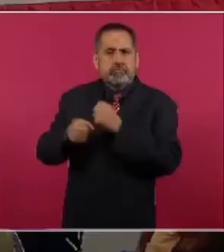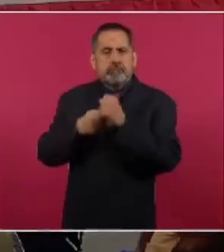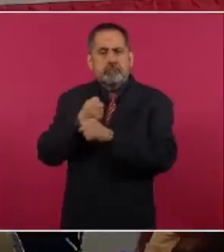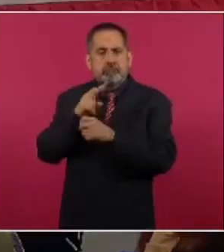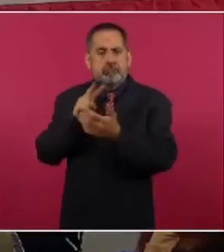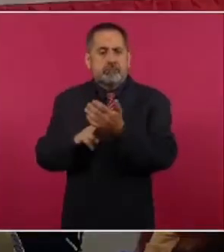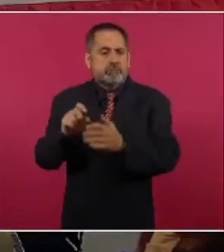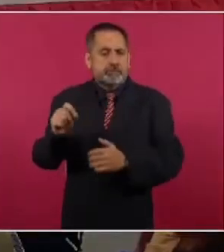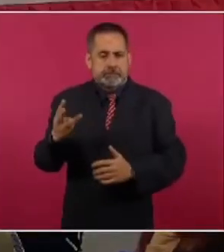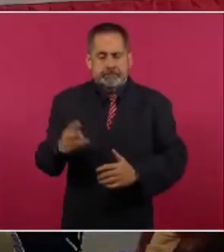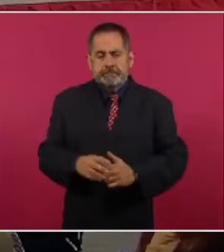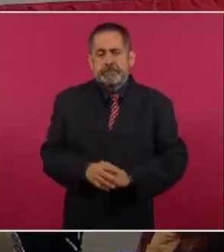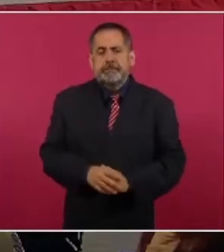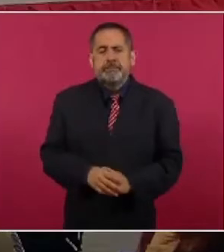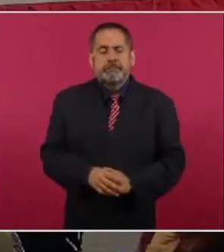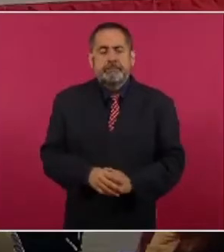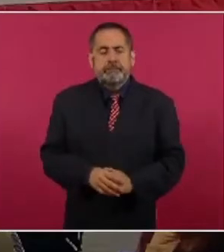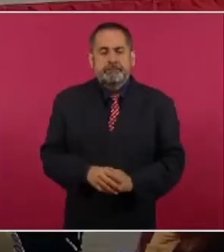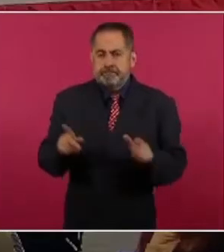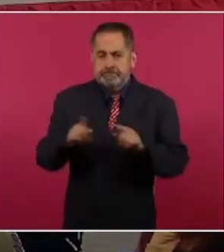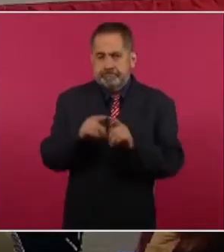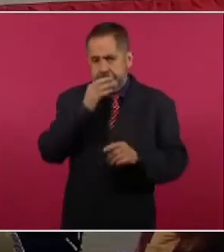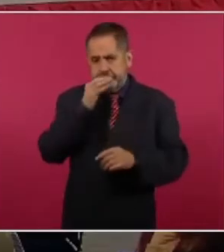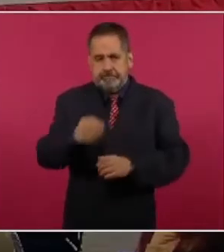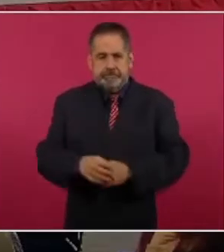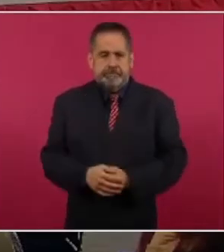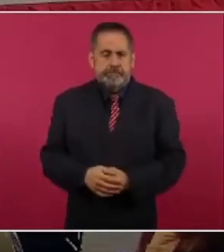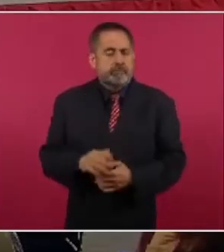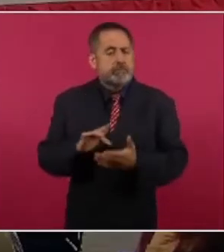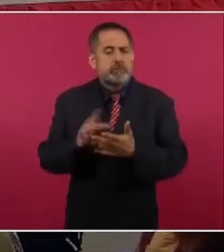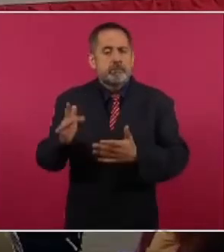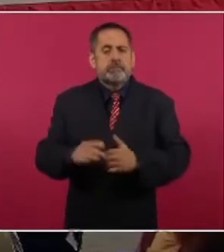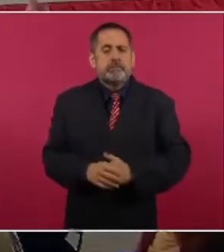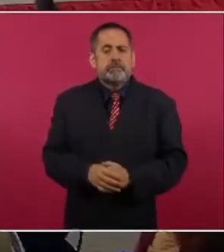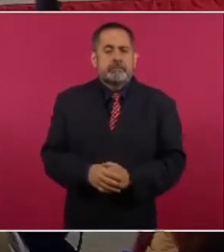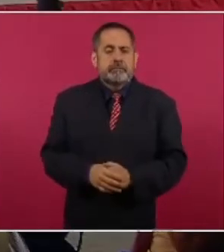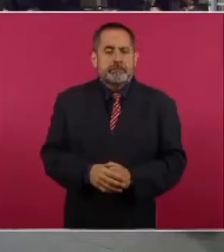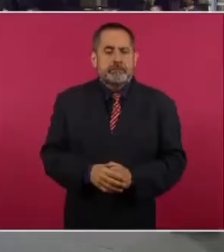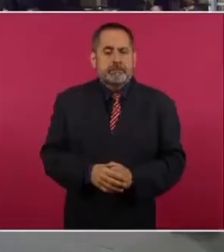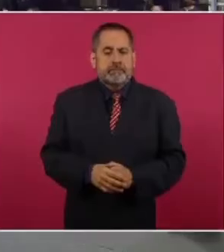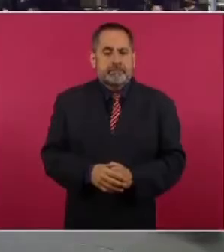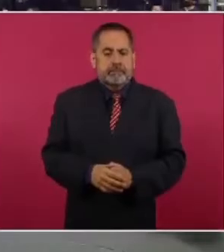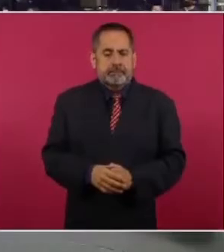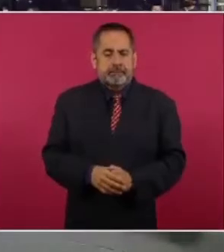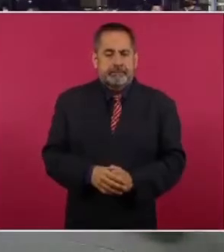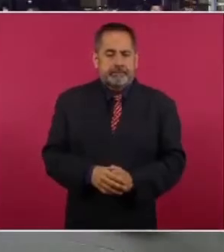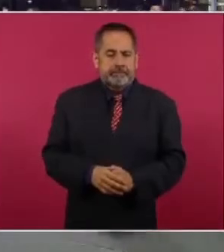2023. Esto es todo lo que tenemos. Muchas gracias.